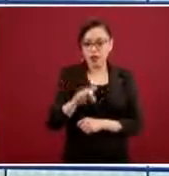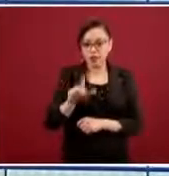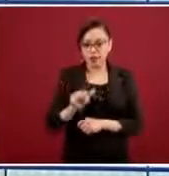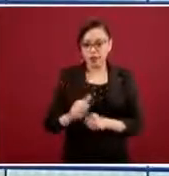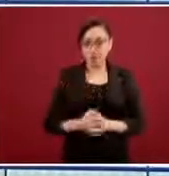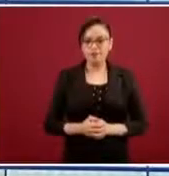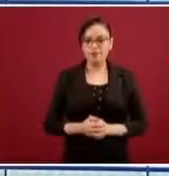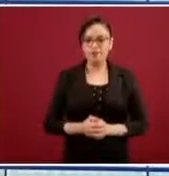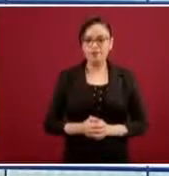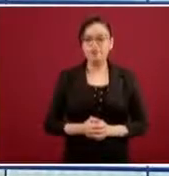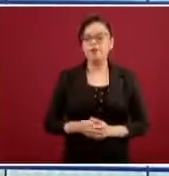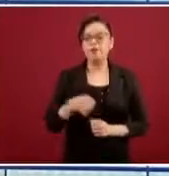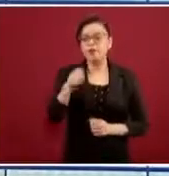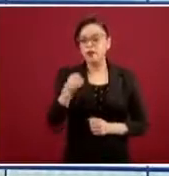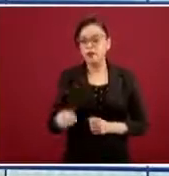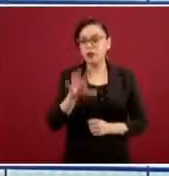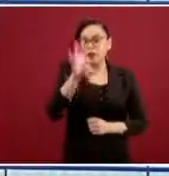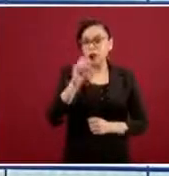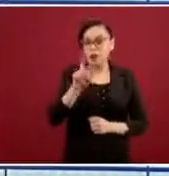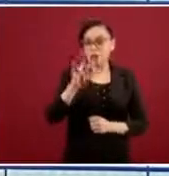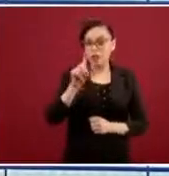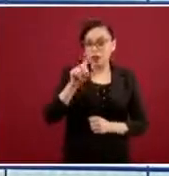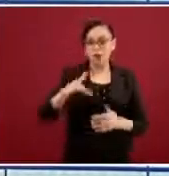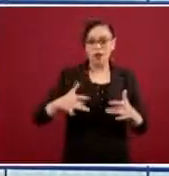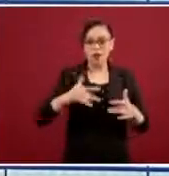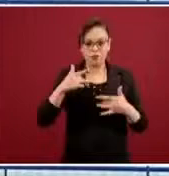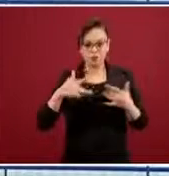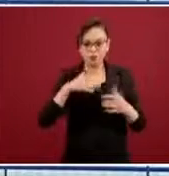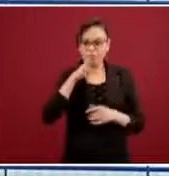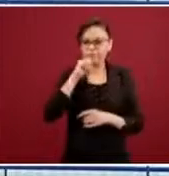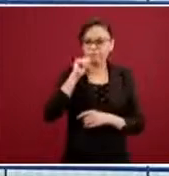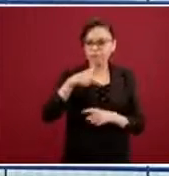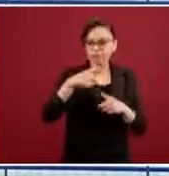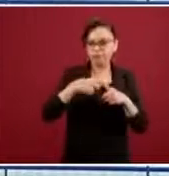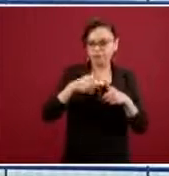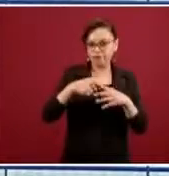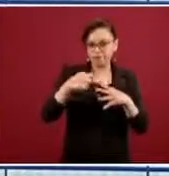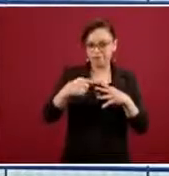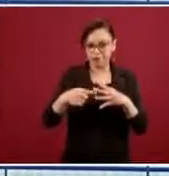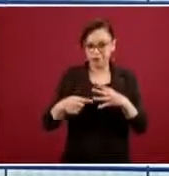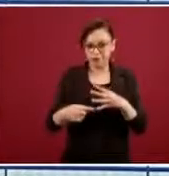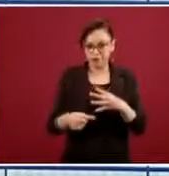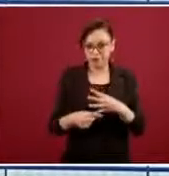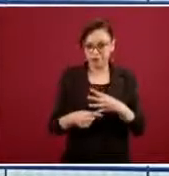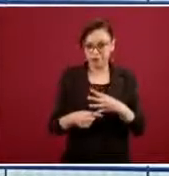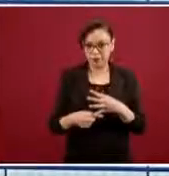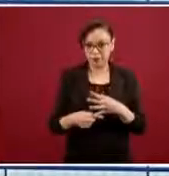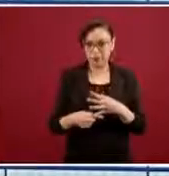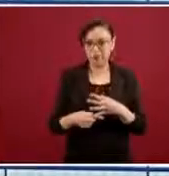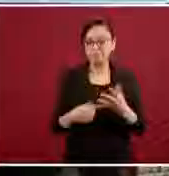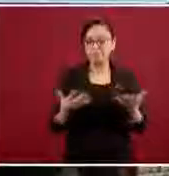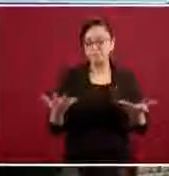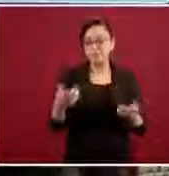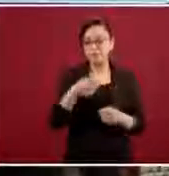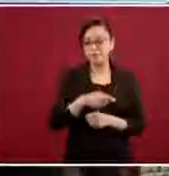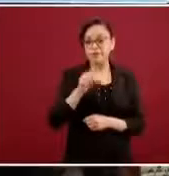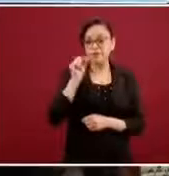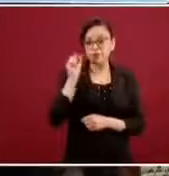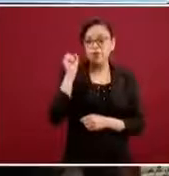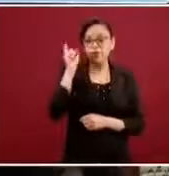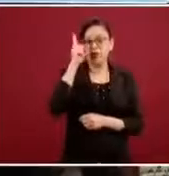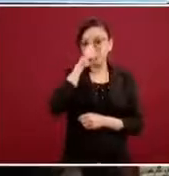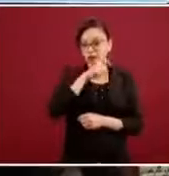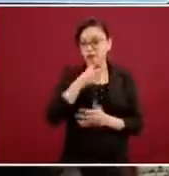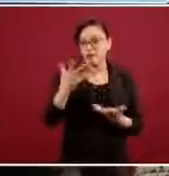punto de vista de los signos y síntomas, es indistinguible del síndrome de influenza. Entonces también es una enfermedad